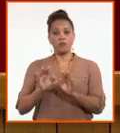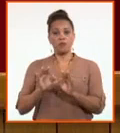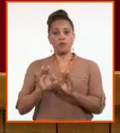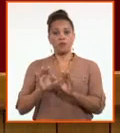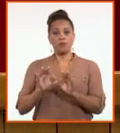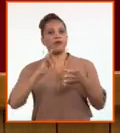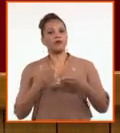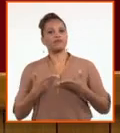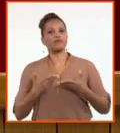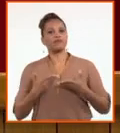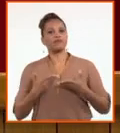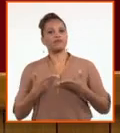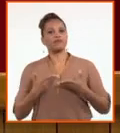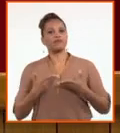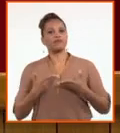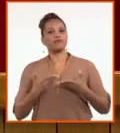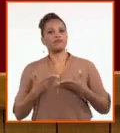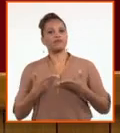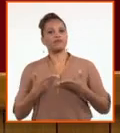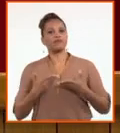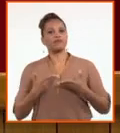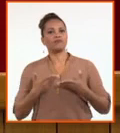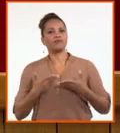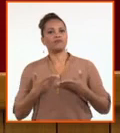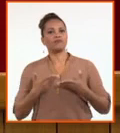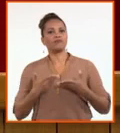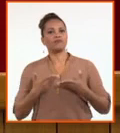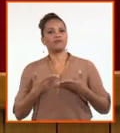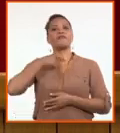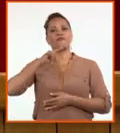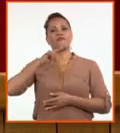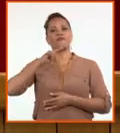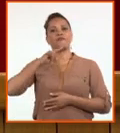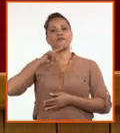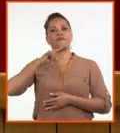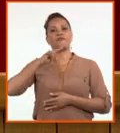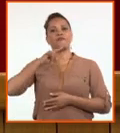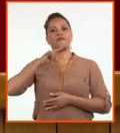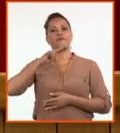y apoyo sistemático a la FEU sean merecedores de esta máxima